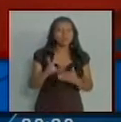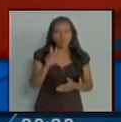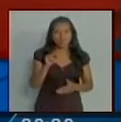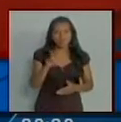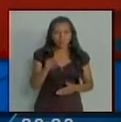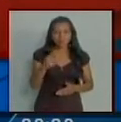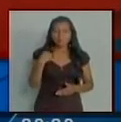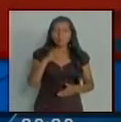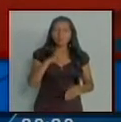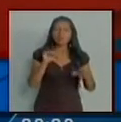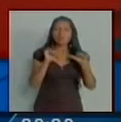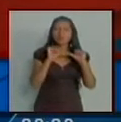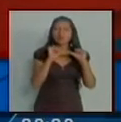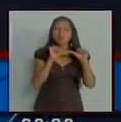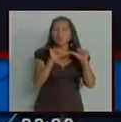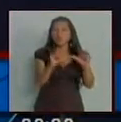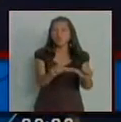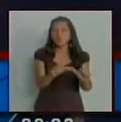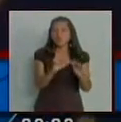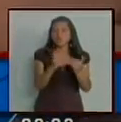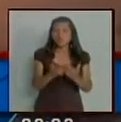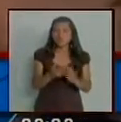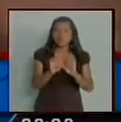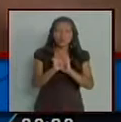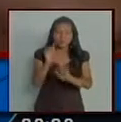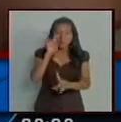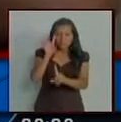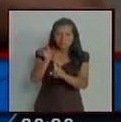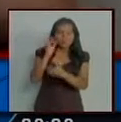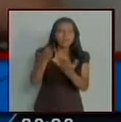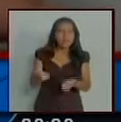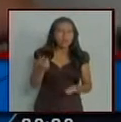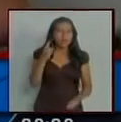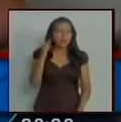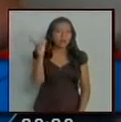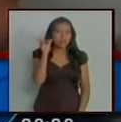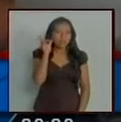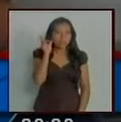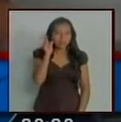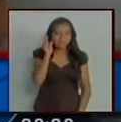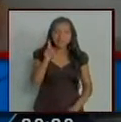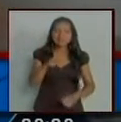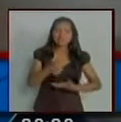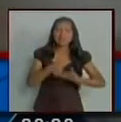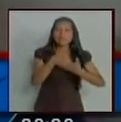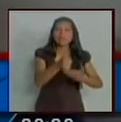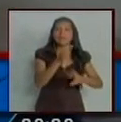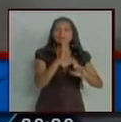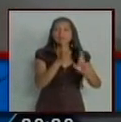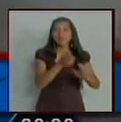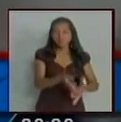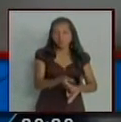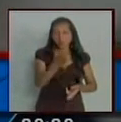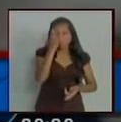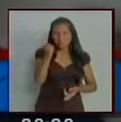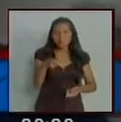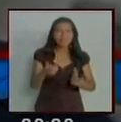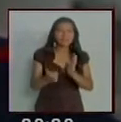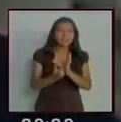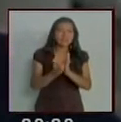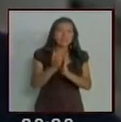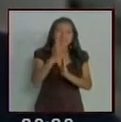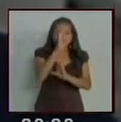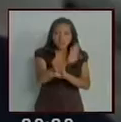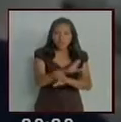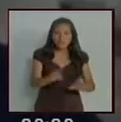tenemos que darle continuidad. Si nosotros detectamos una pérdida auditiva, o sea, tenemos que darle una solución, porque justamente en el desarrollo de este